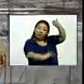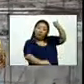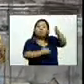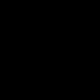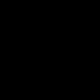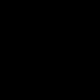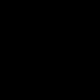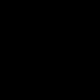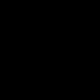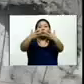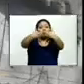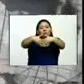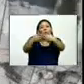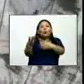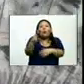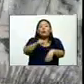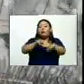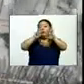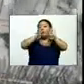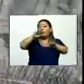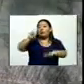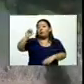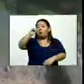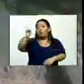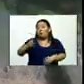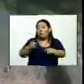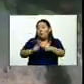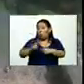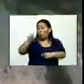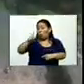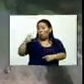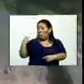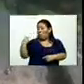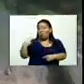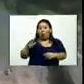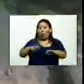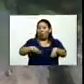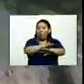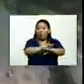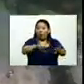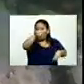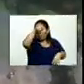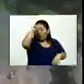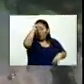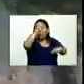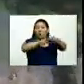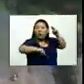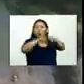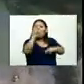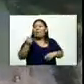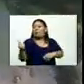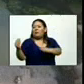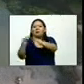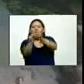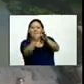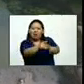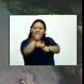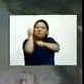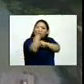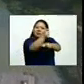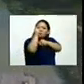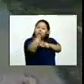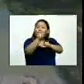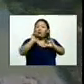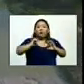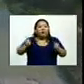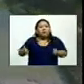avance del proyecto es del 70% que desde hace un mes permanece paralizado por las protestas de los habitantes que a